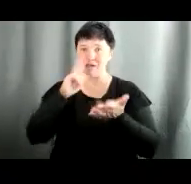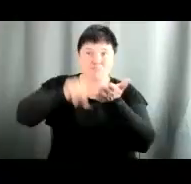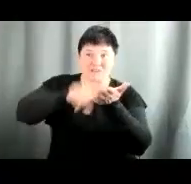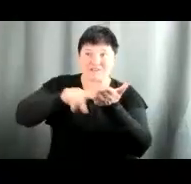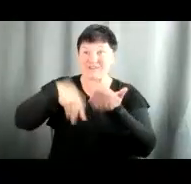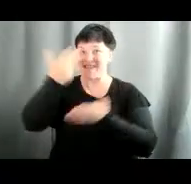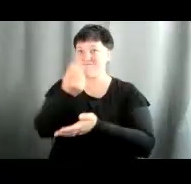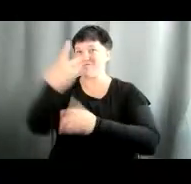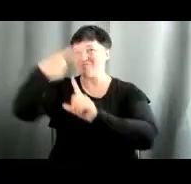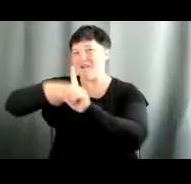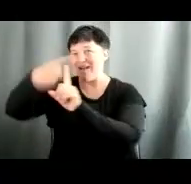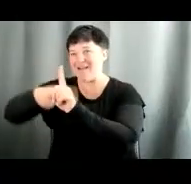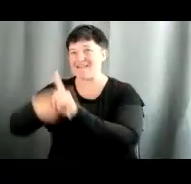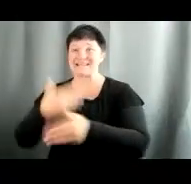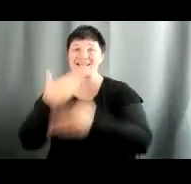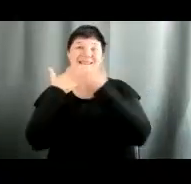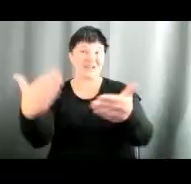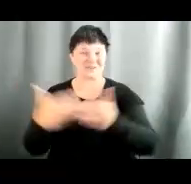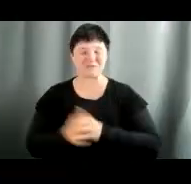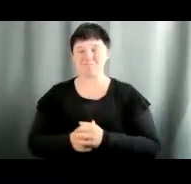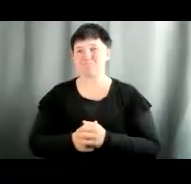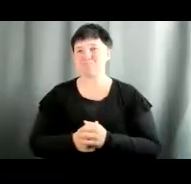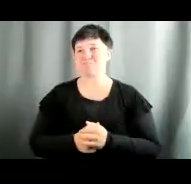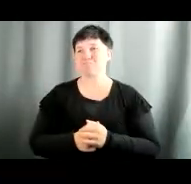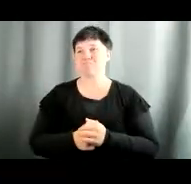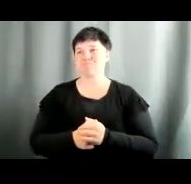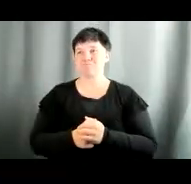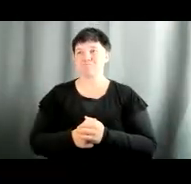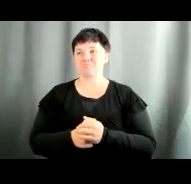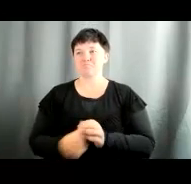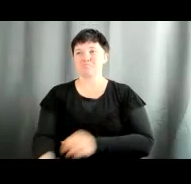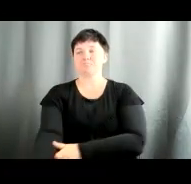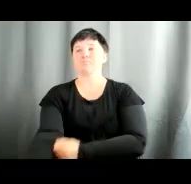meses. Muchas gracias.